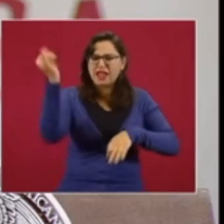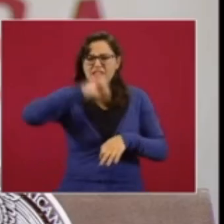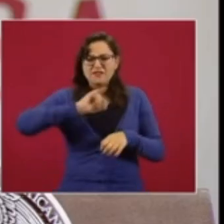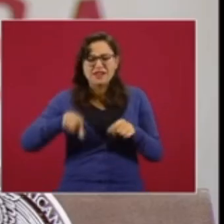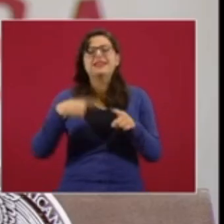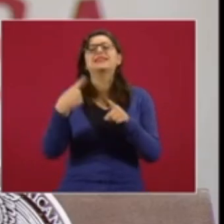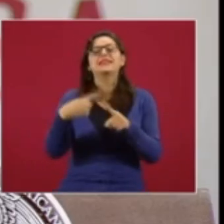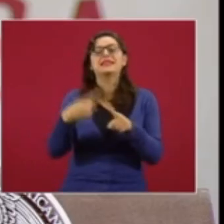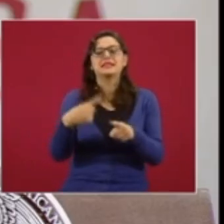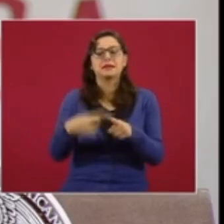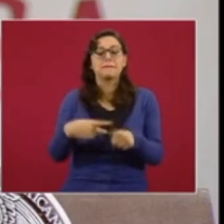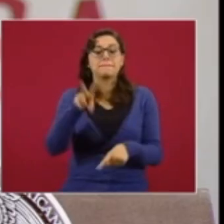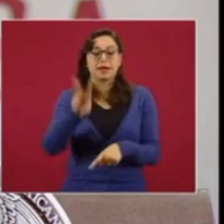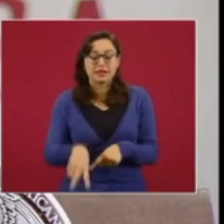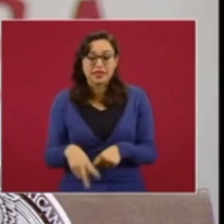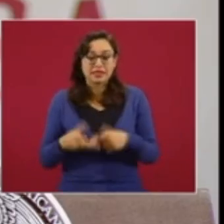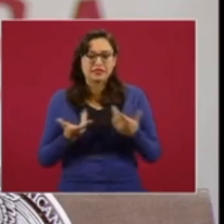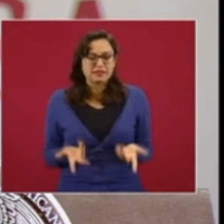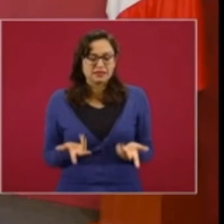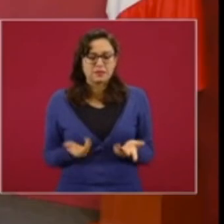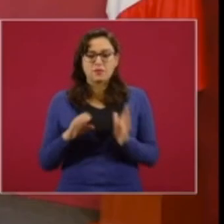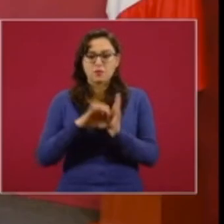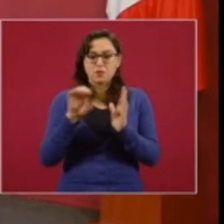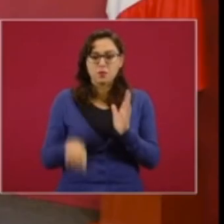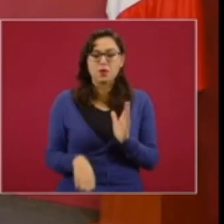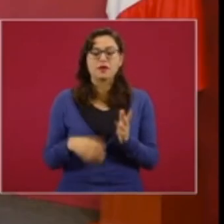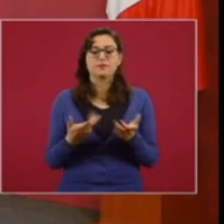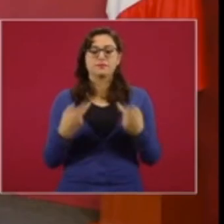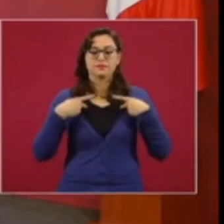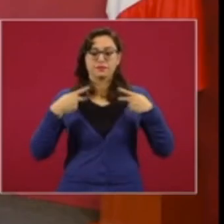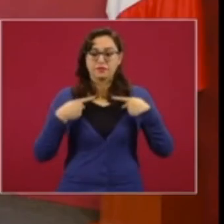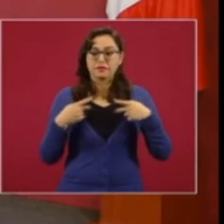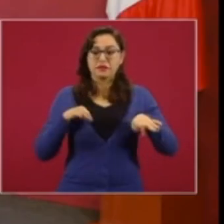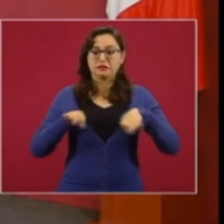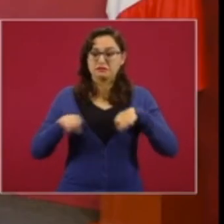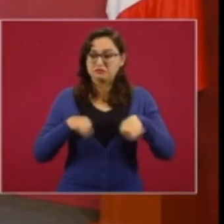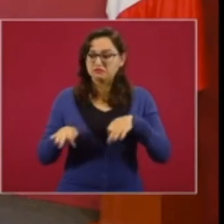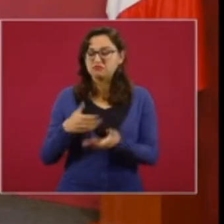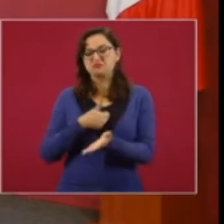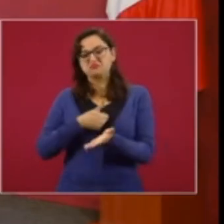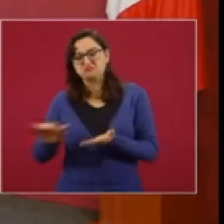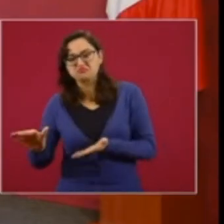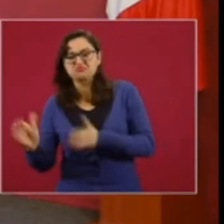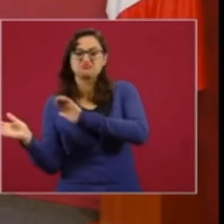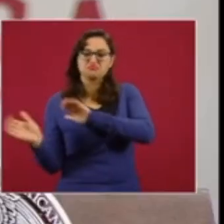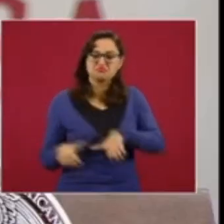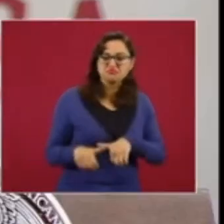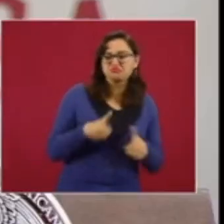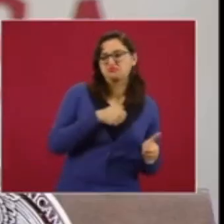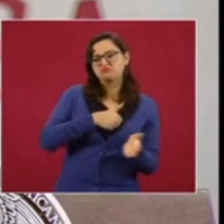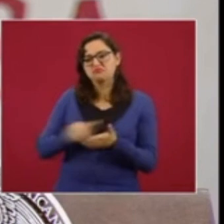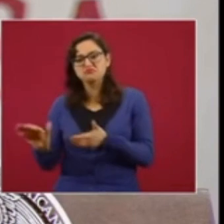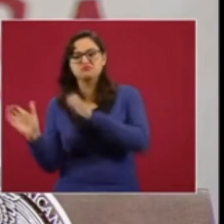afectaciones como la estabilidad en el empleo porque los corren y los contratan o los mueven de